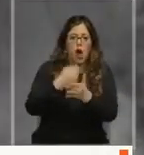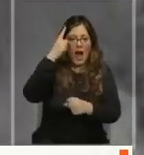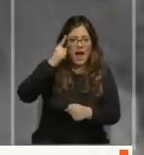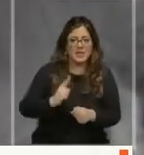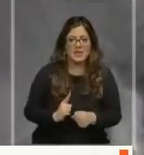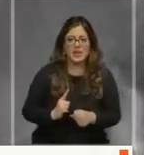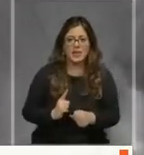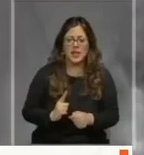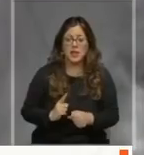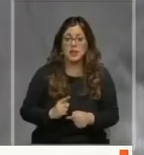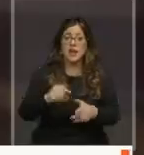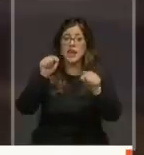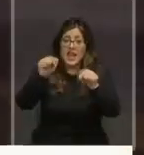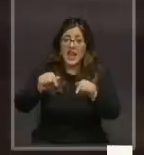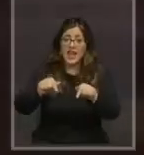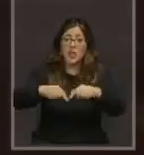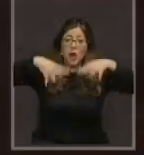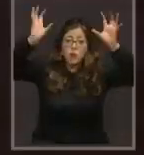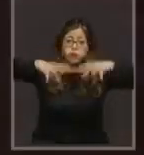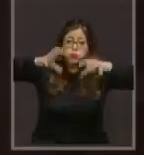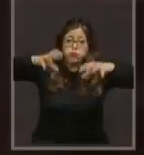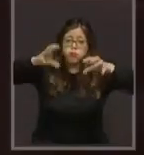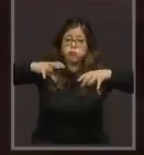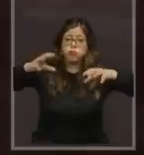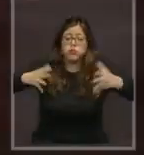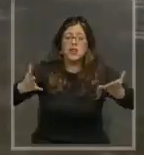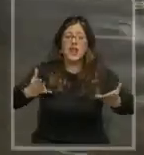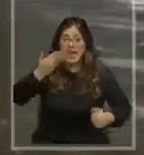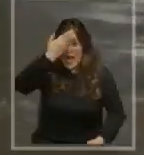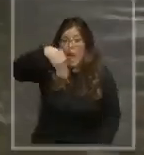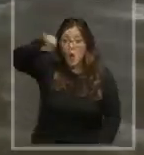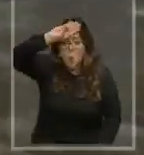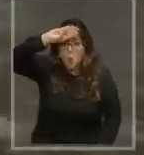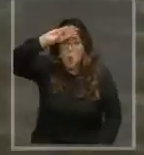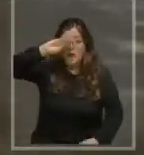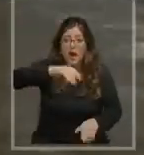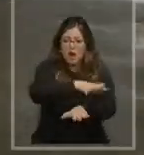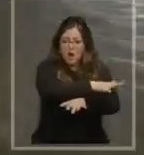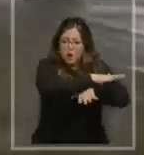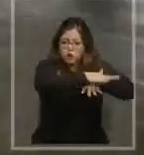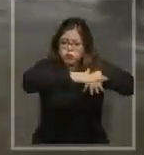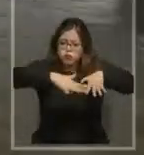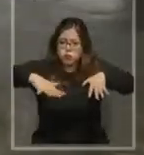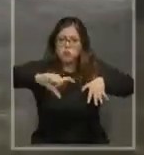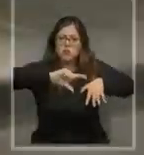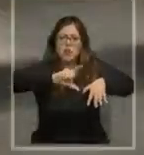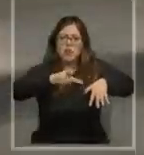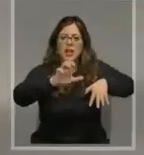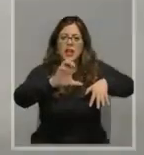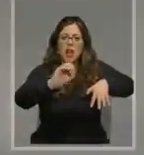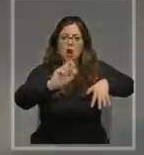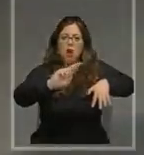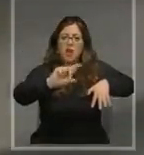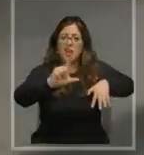El huracán que previamente dejó graves inundaciones en Cuba ahora está pasando por Georgia y su fuerza